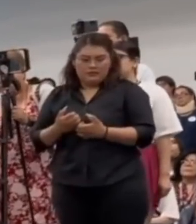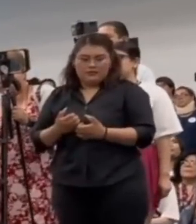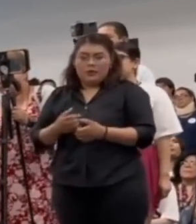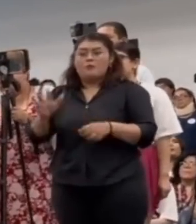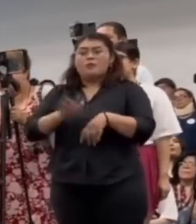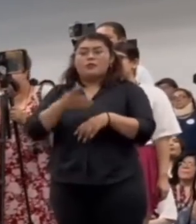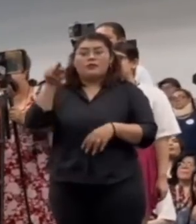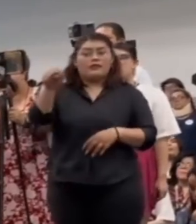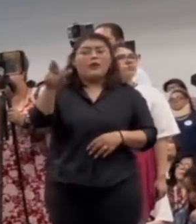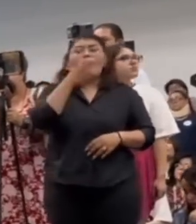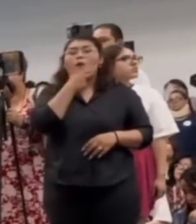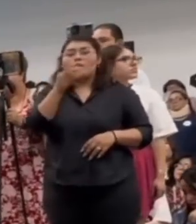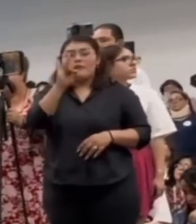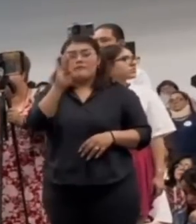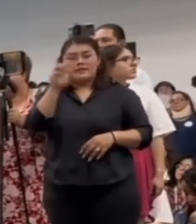fiscal.